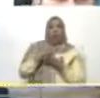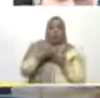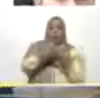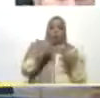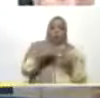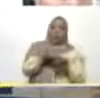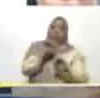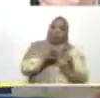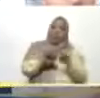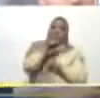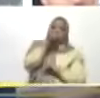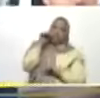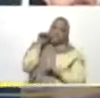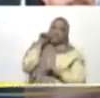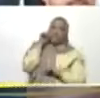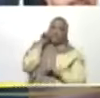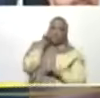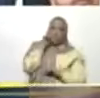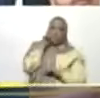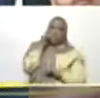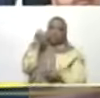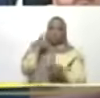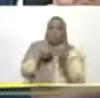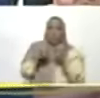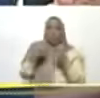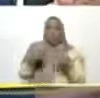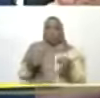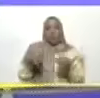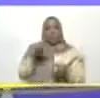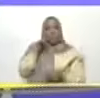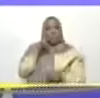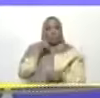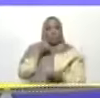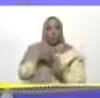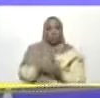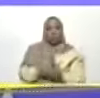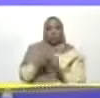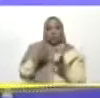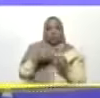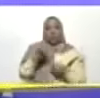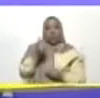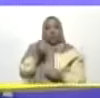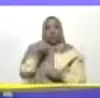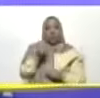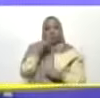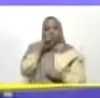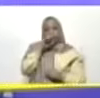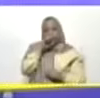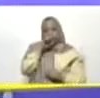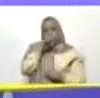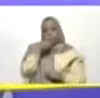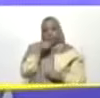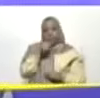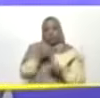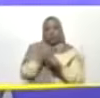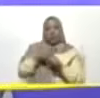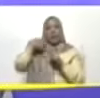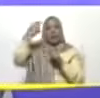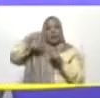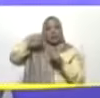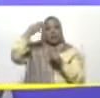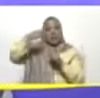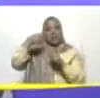integral frente a las amenazas que ellos enfrentan número 10 cineclub y creación de